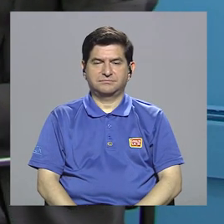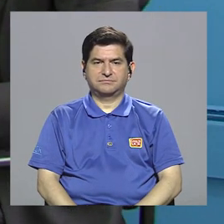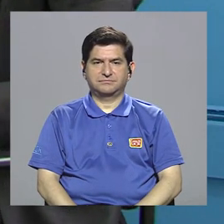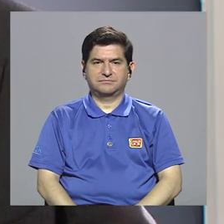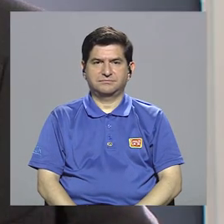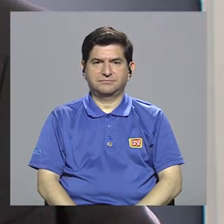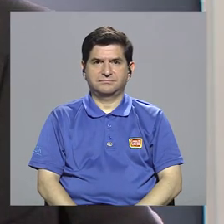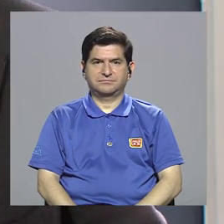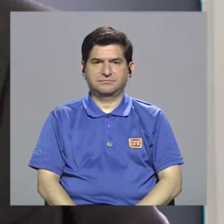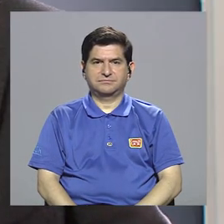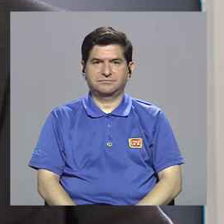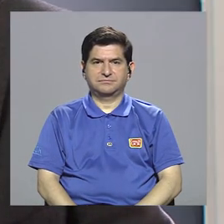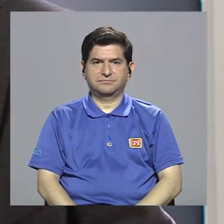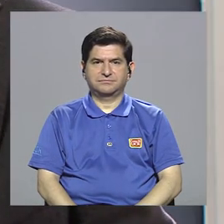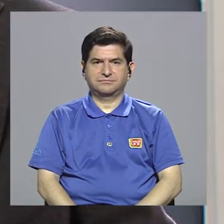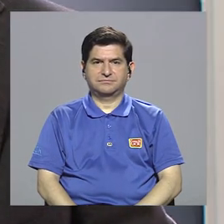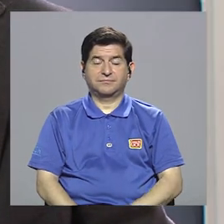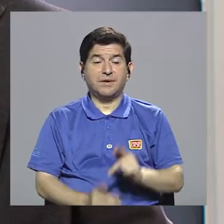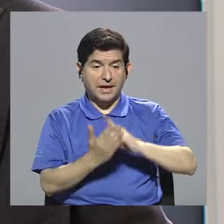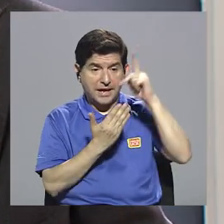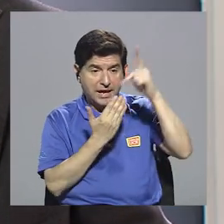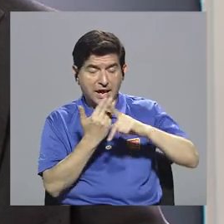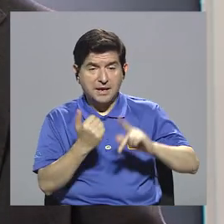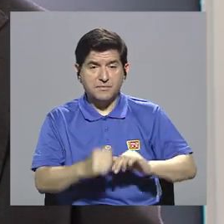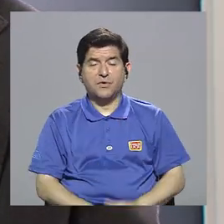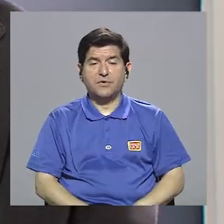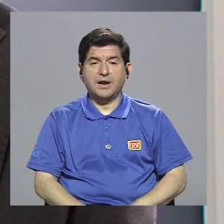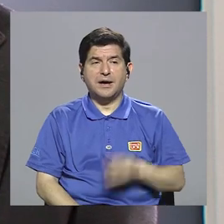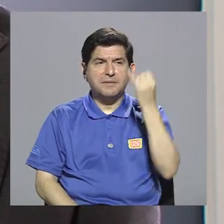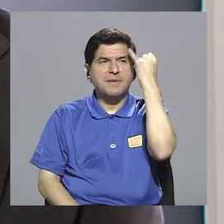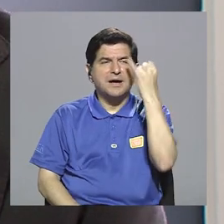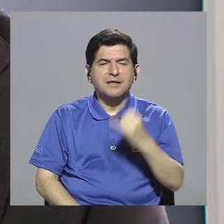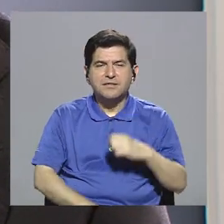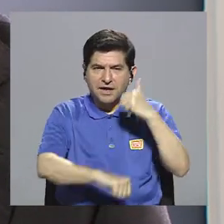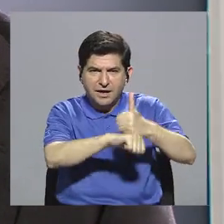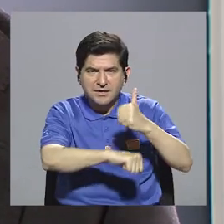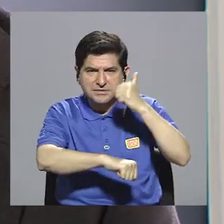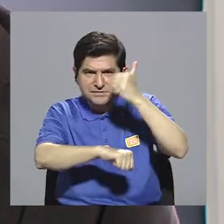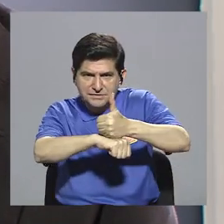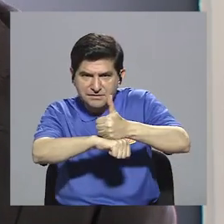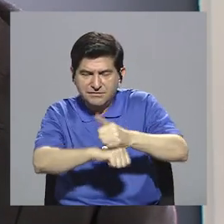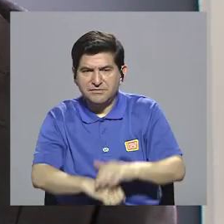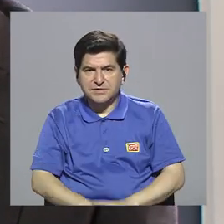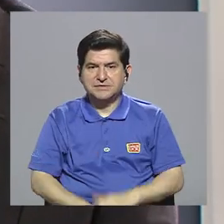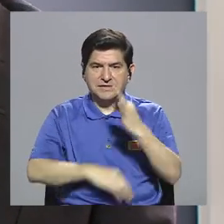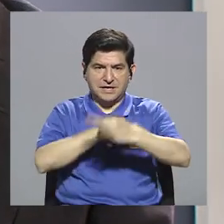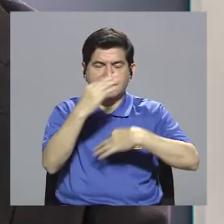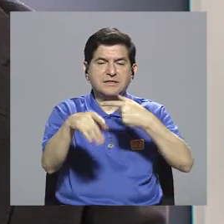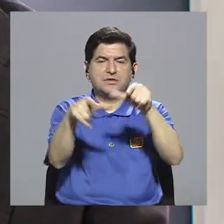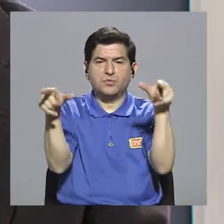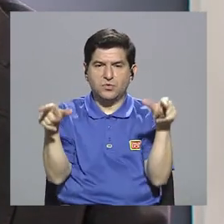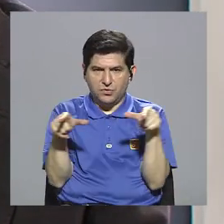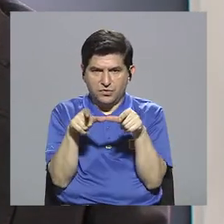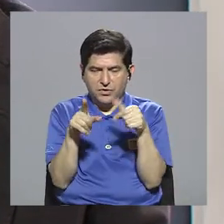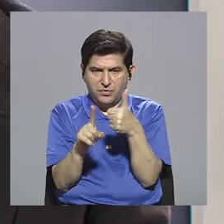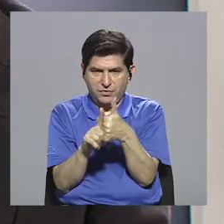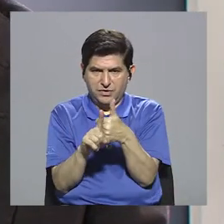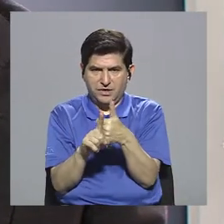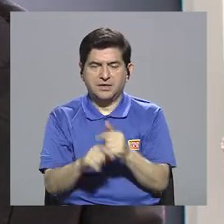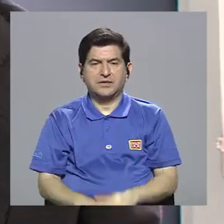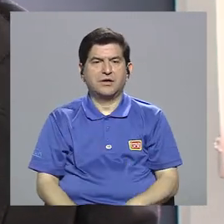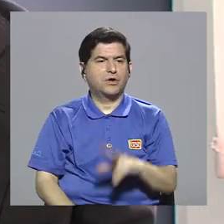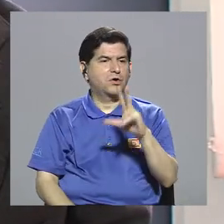sea en el fondo él el programa que se implementó las iniciativas que se implementan son a nivel local